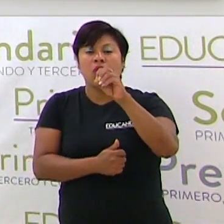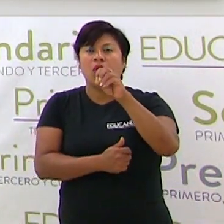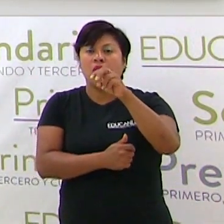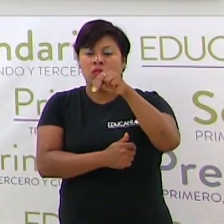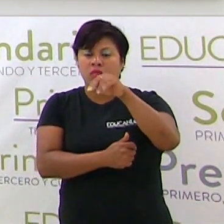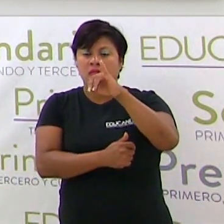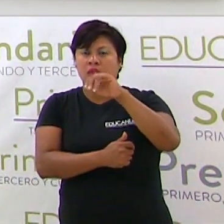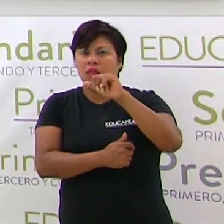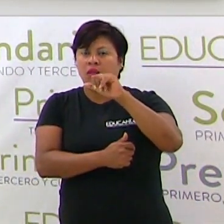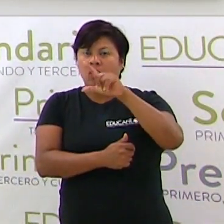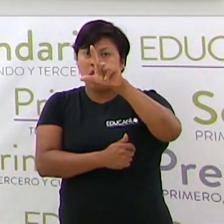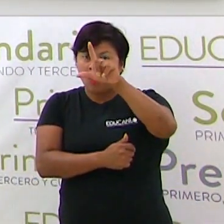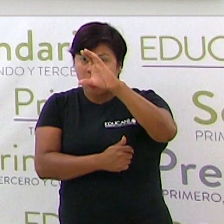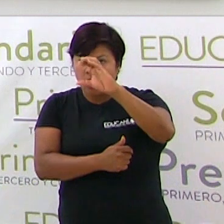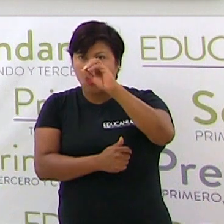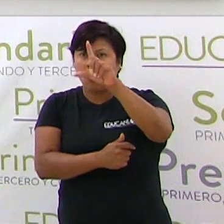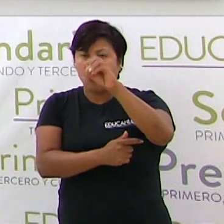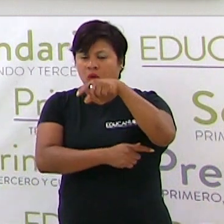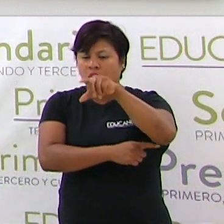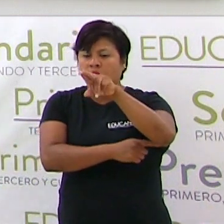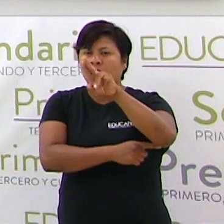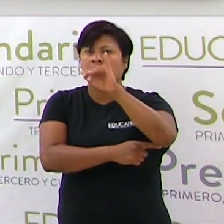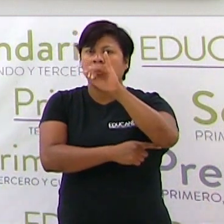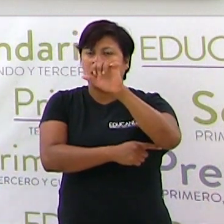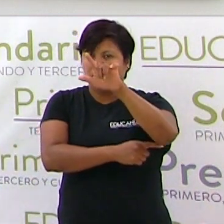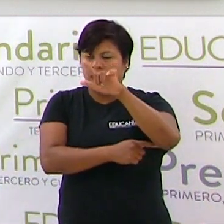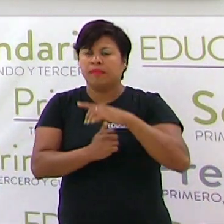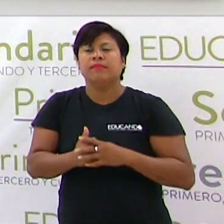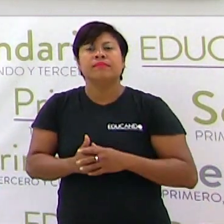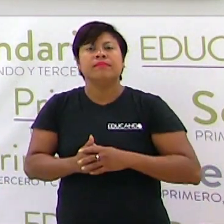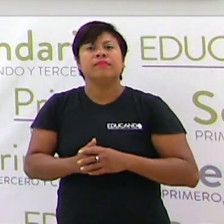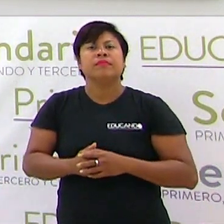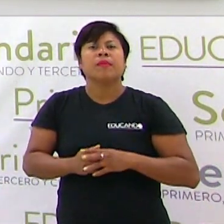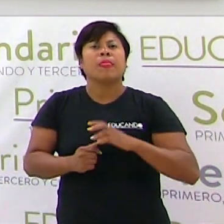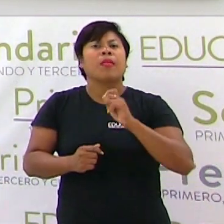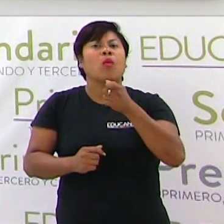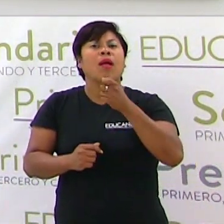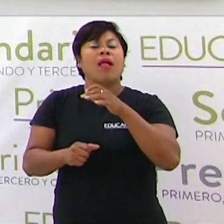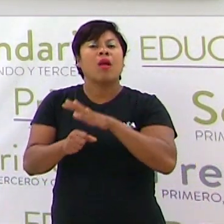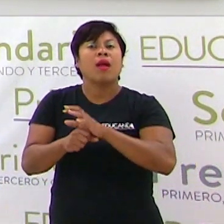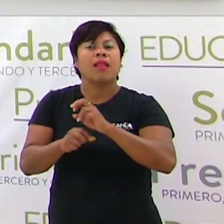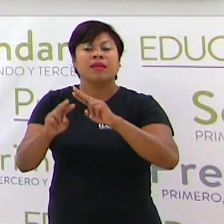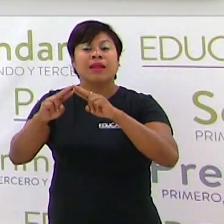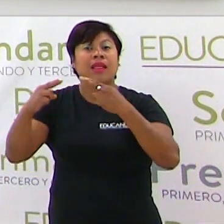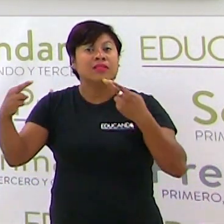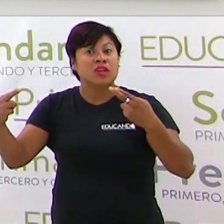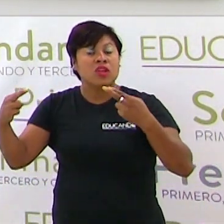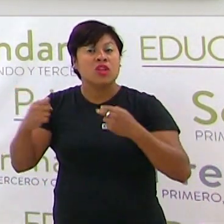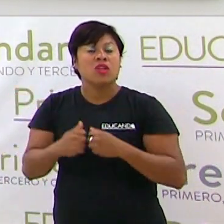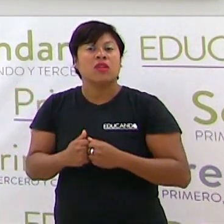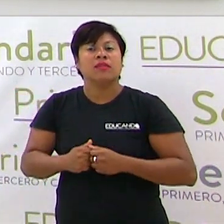Bueno, ahora, ¿qué otra cosa podemos decir? La relación, ¿verdad? La relación